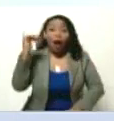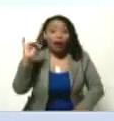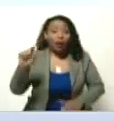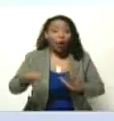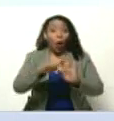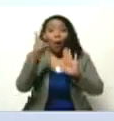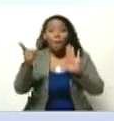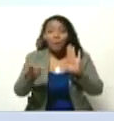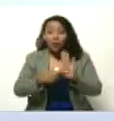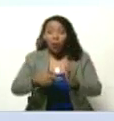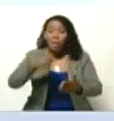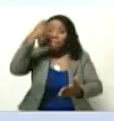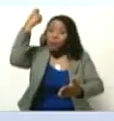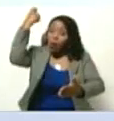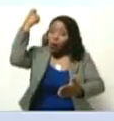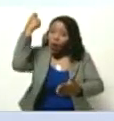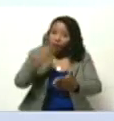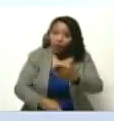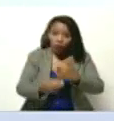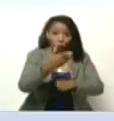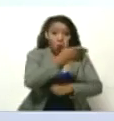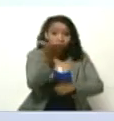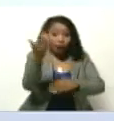absolutamente prohibidas, escuchen bien,